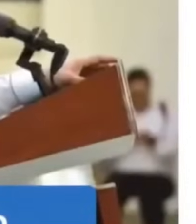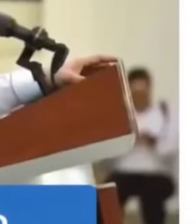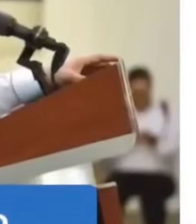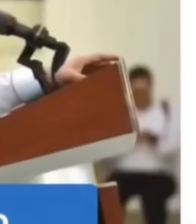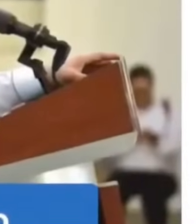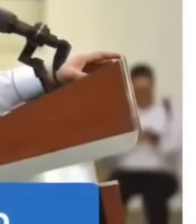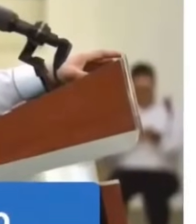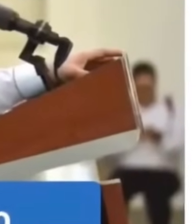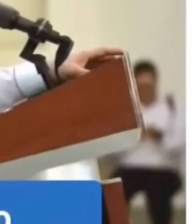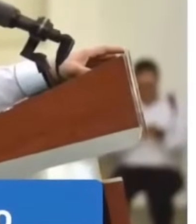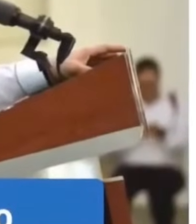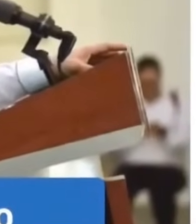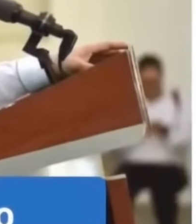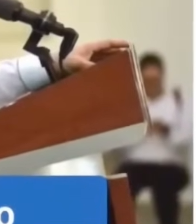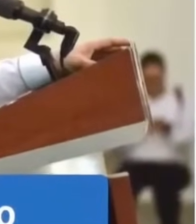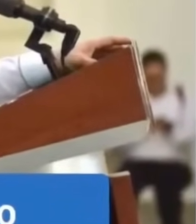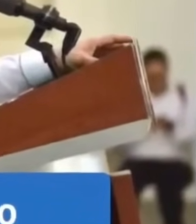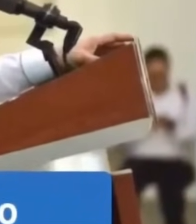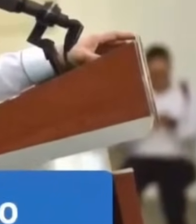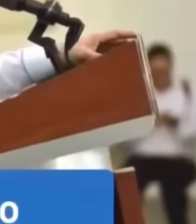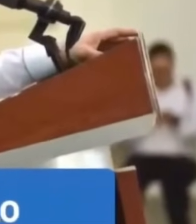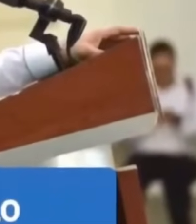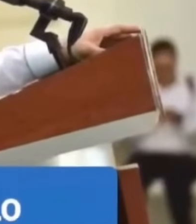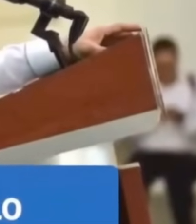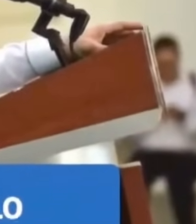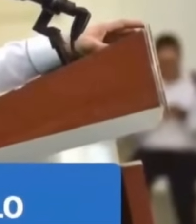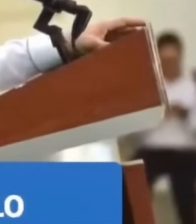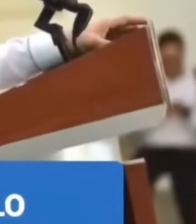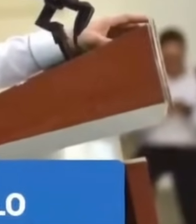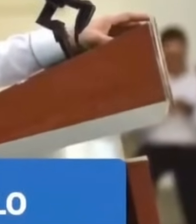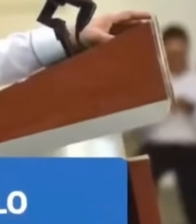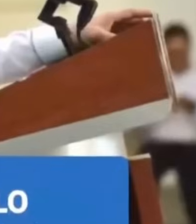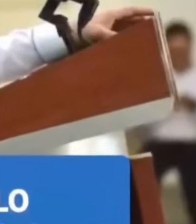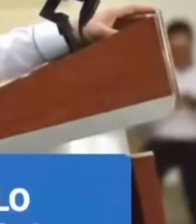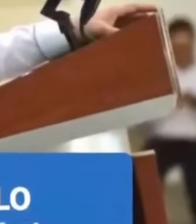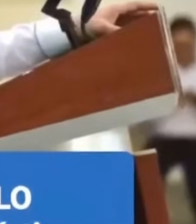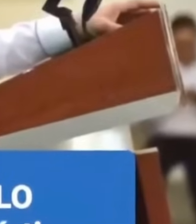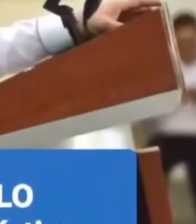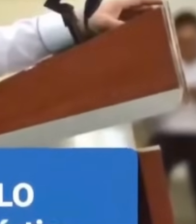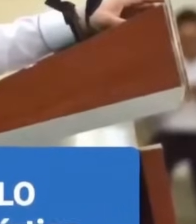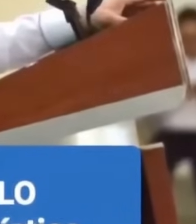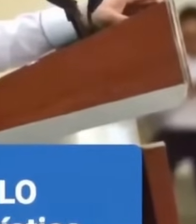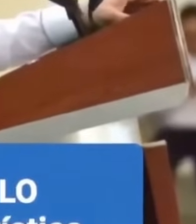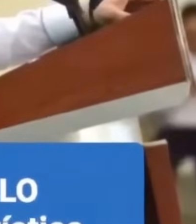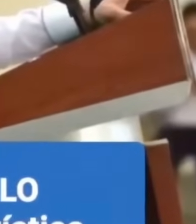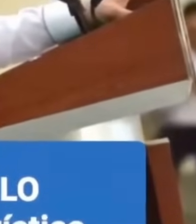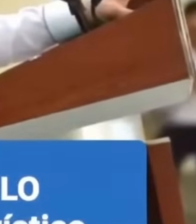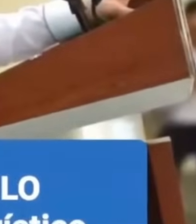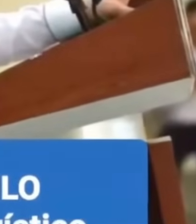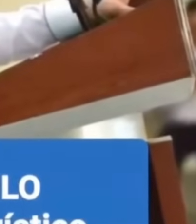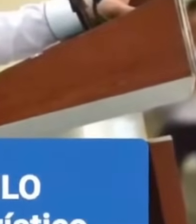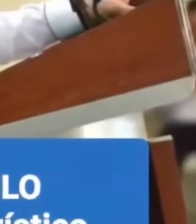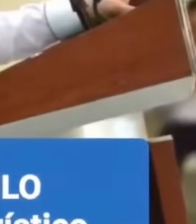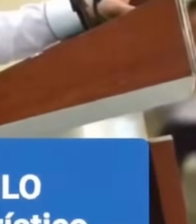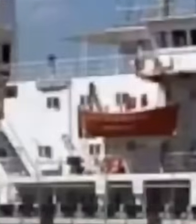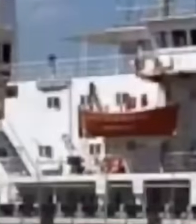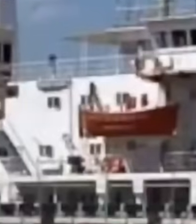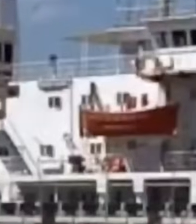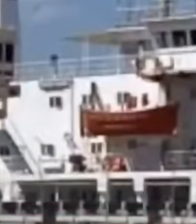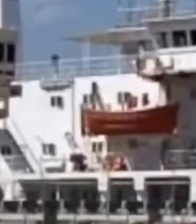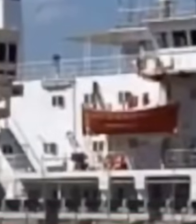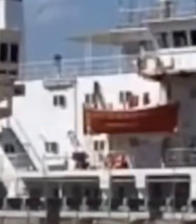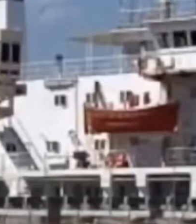Aunque el actual gobierno ha intentado negociar con Vulcan, sugiriendo cambiar su giro para establecer un complejo turístico y